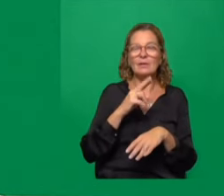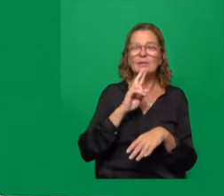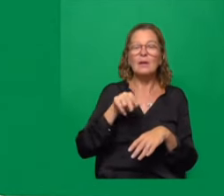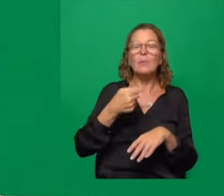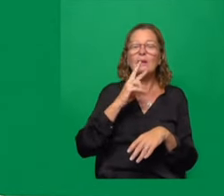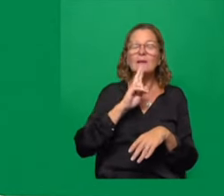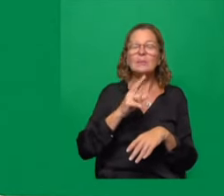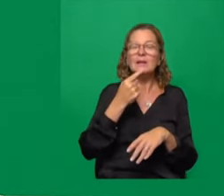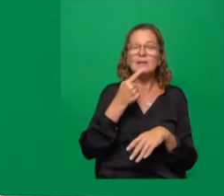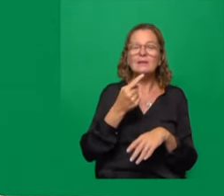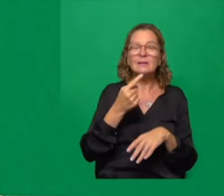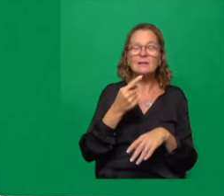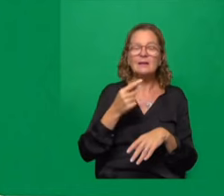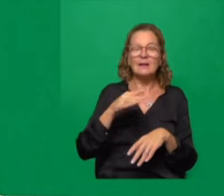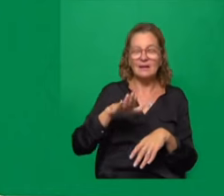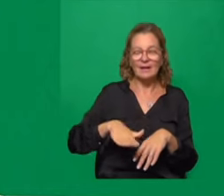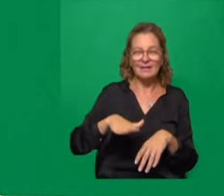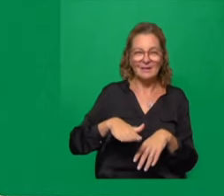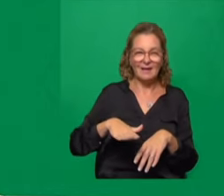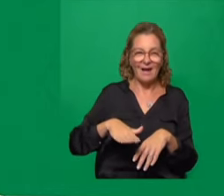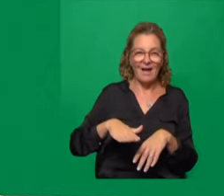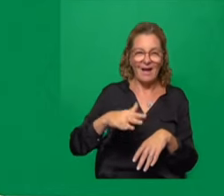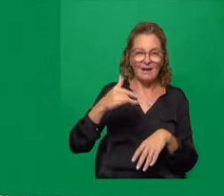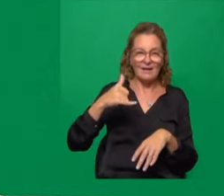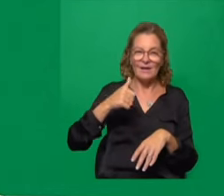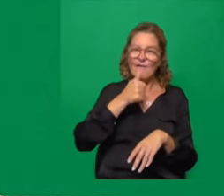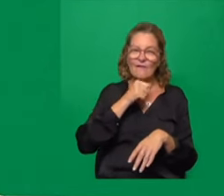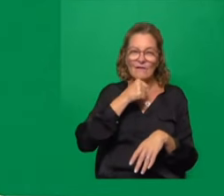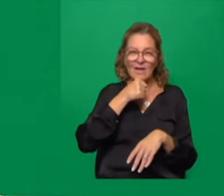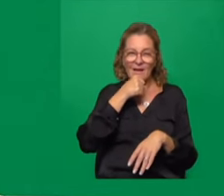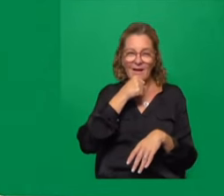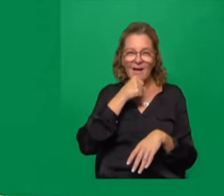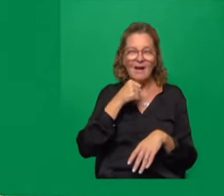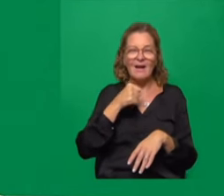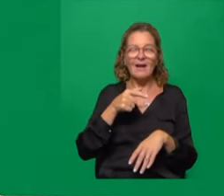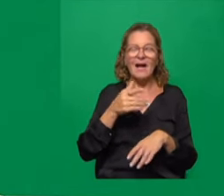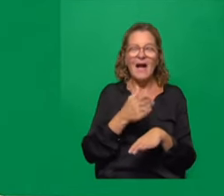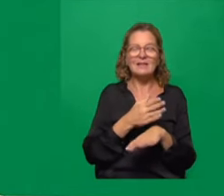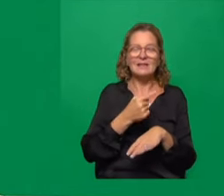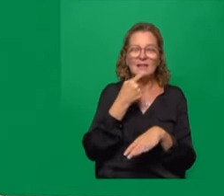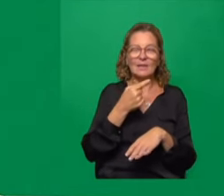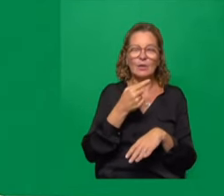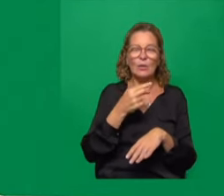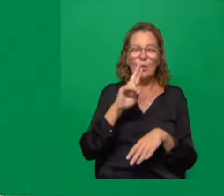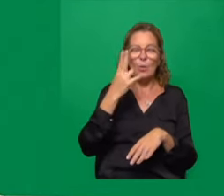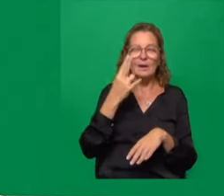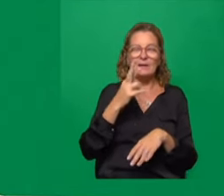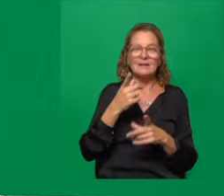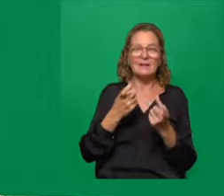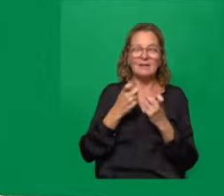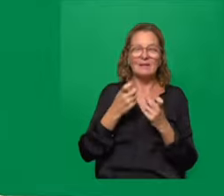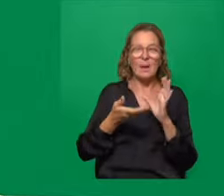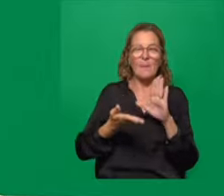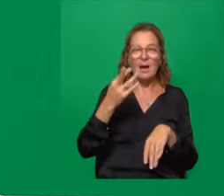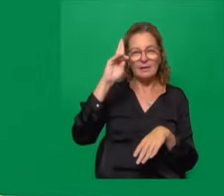respuesta, publicó, ni piba ni vieja, textuales palabras, antes de señalar que Uruguay exige más respeto hacia las